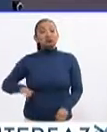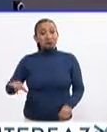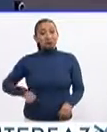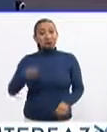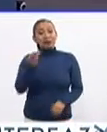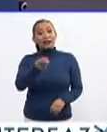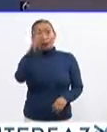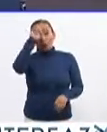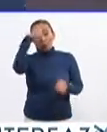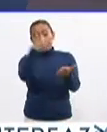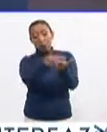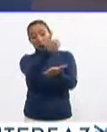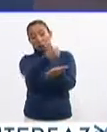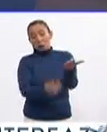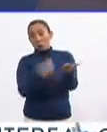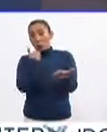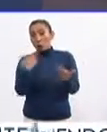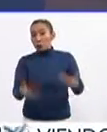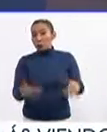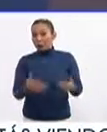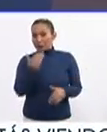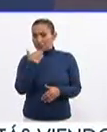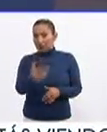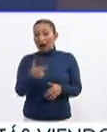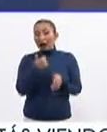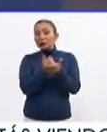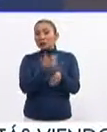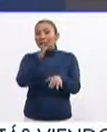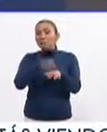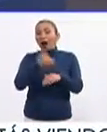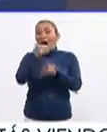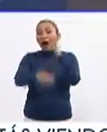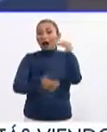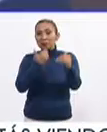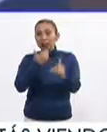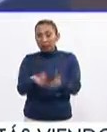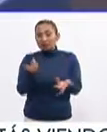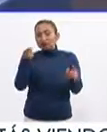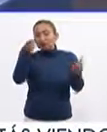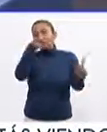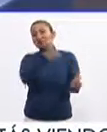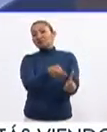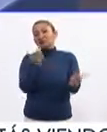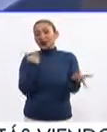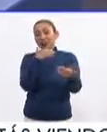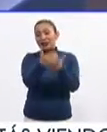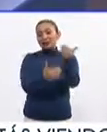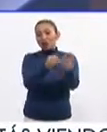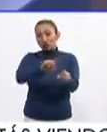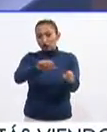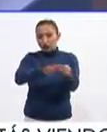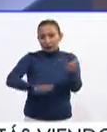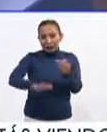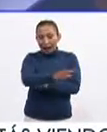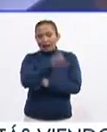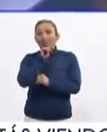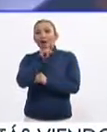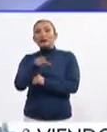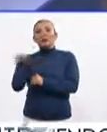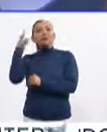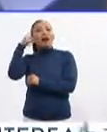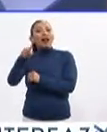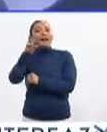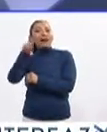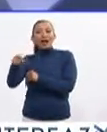Interesante este tipo de propuestas, Ana Cristina. Yo creo que eso va a generar muy buenos dividendos en materia de desarrollo social y, por supuesto,